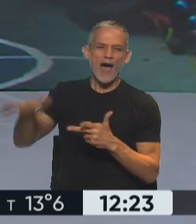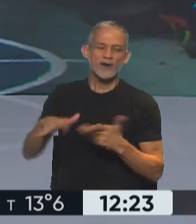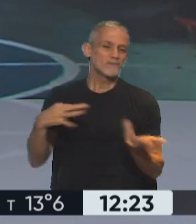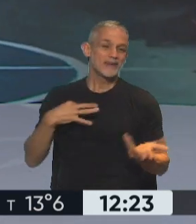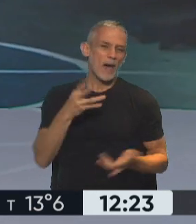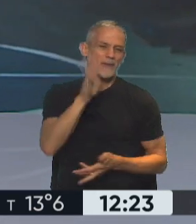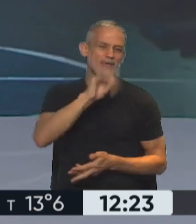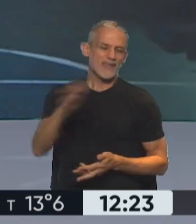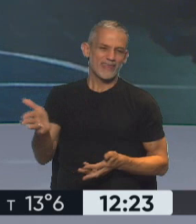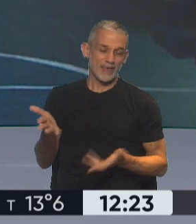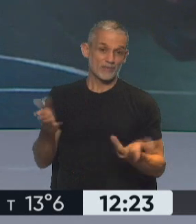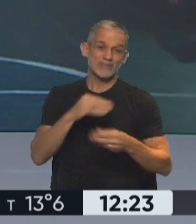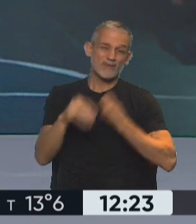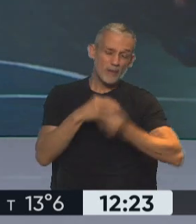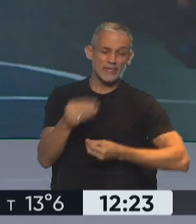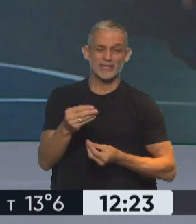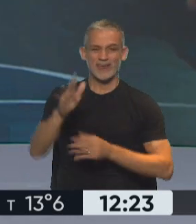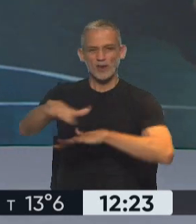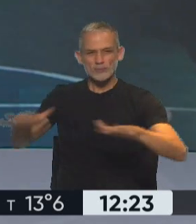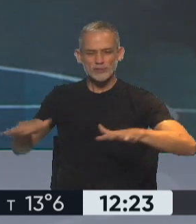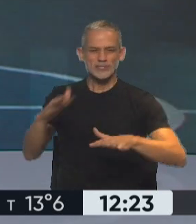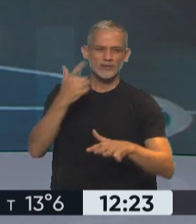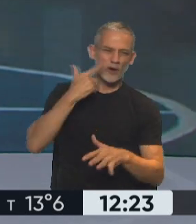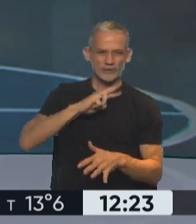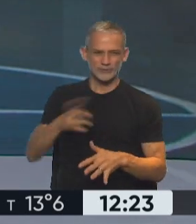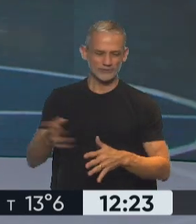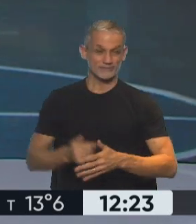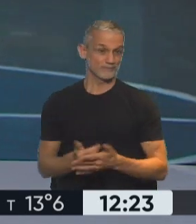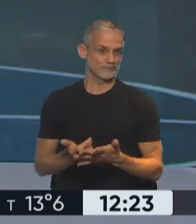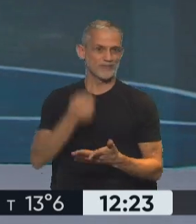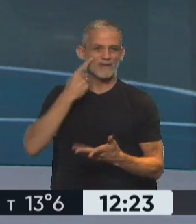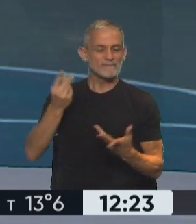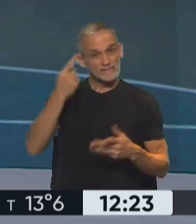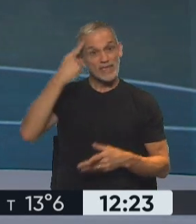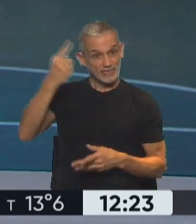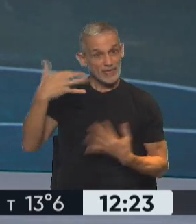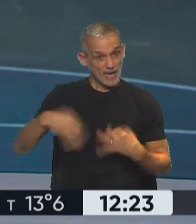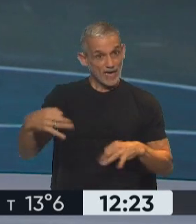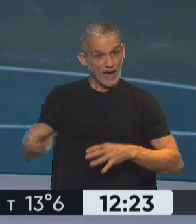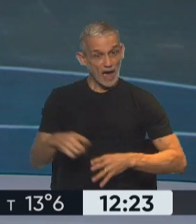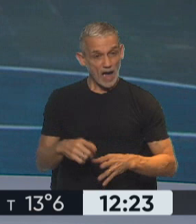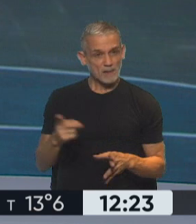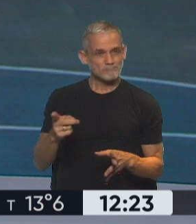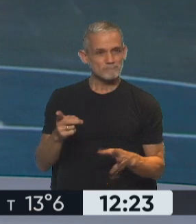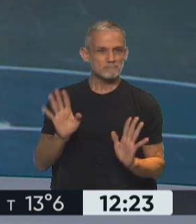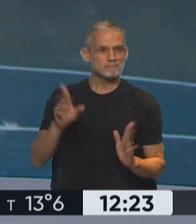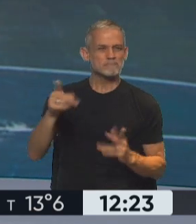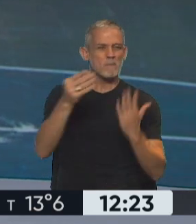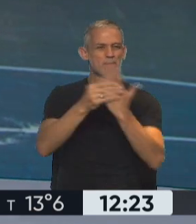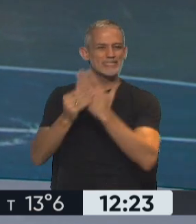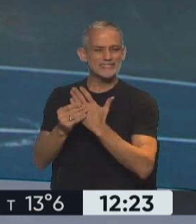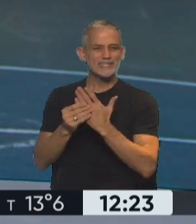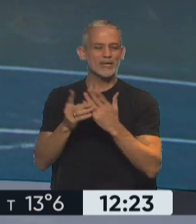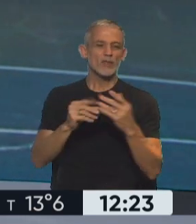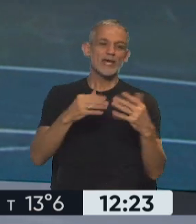cotidiana de cada uno de nosotros, de nuestras familias, de nuestros chicos y chicas. Fíjate qué iniciativa interesante llevaron adelante los ministerios